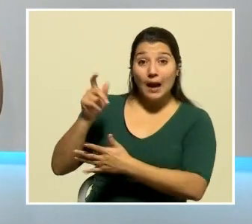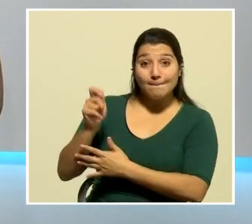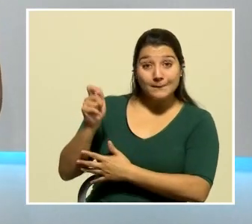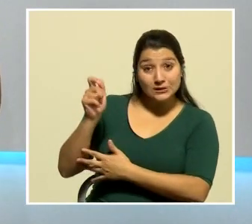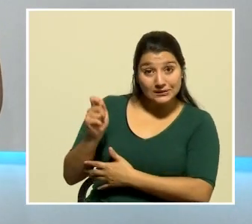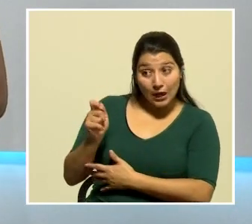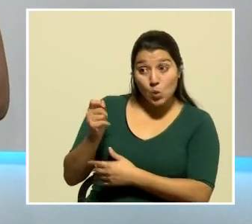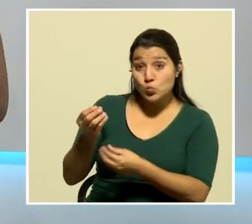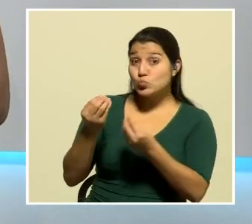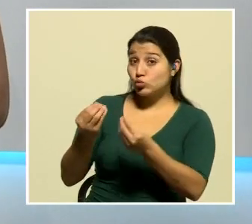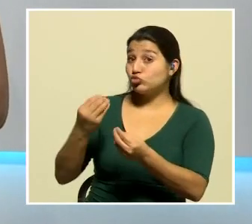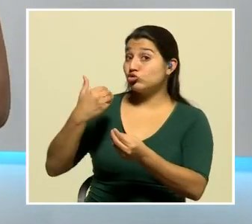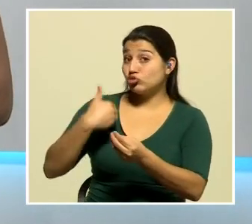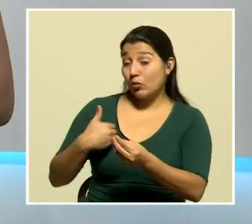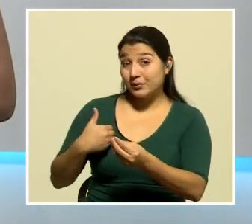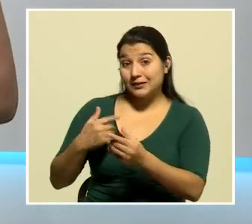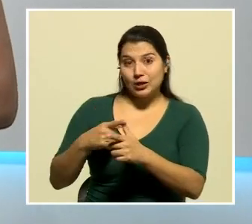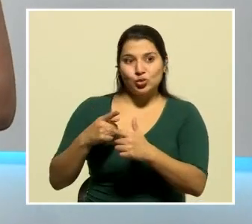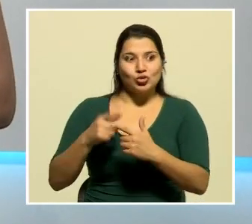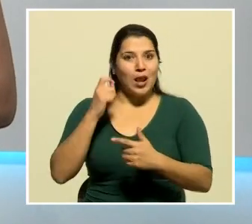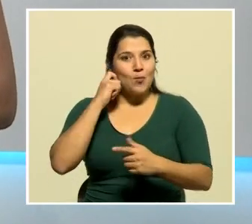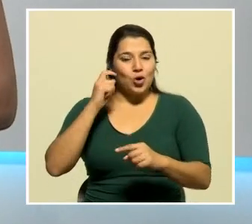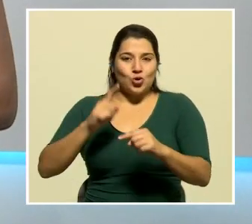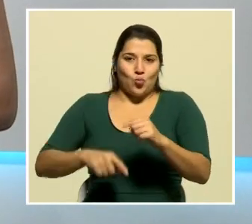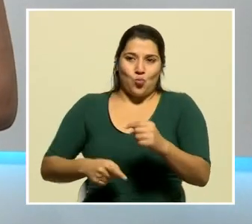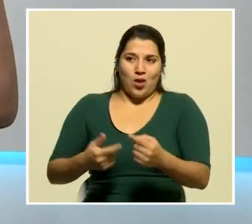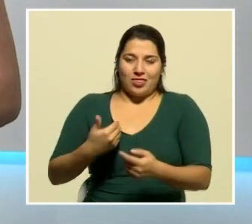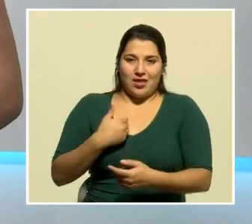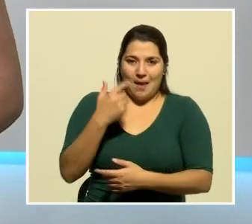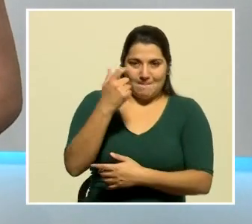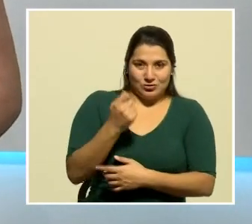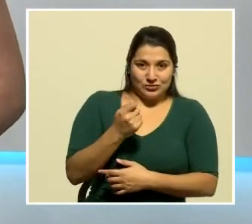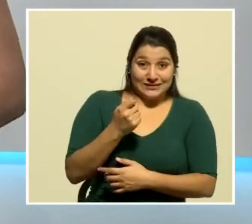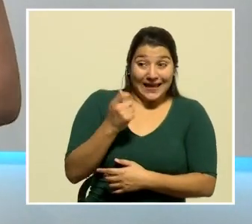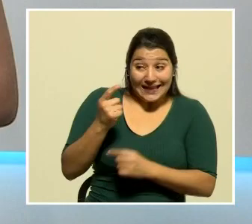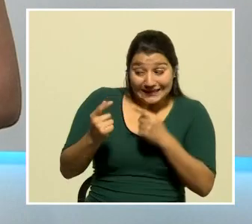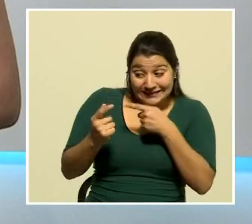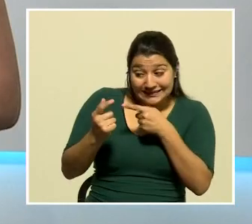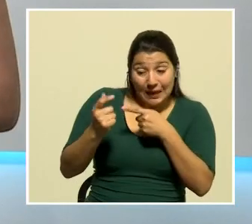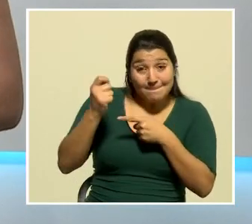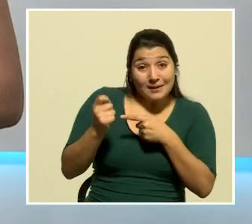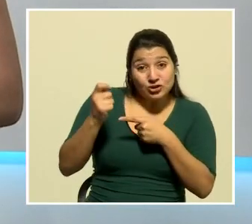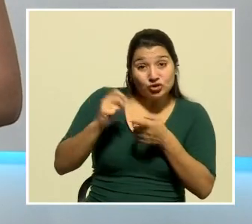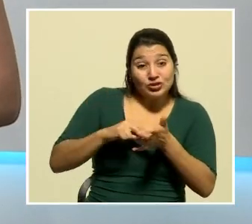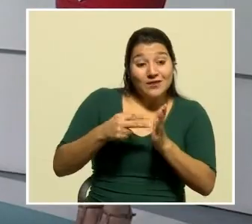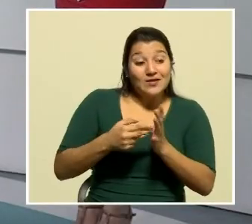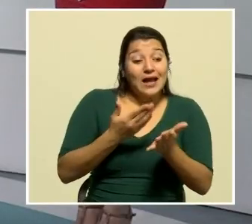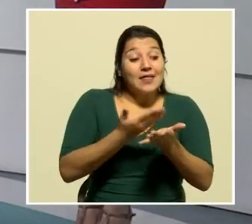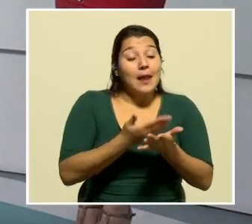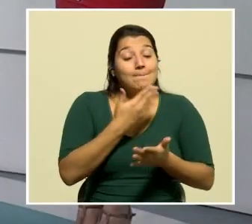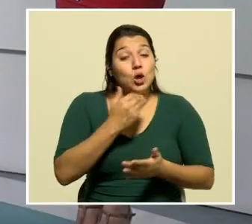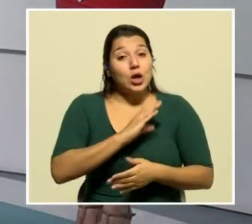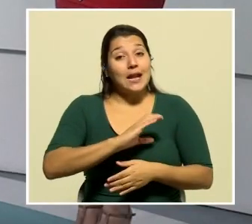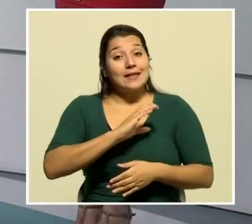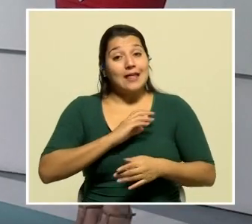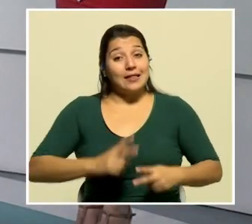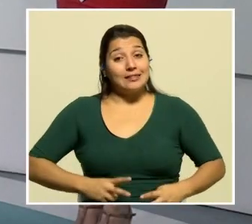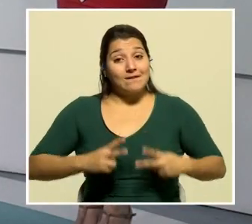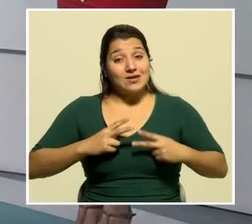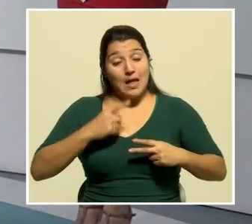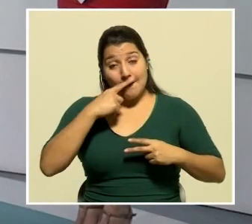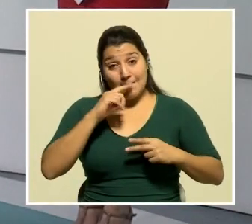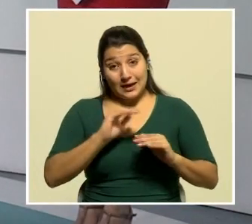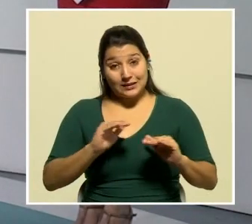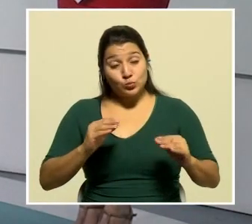logrado recibir este auxilio económico, que es el que le permite darle una mejor calidad de vida a los más pequeños de las casas también. Muchísimas gracias por estos